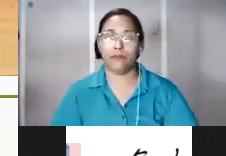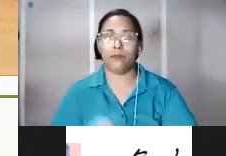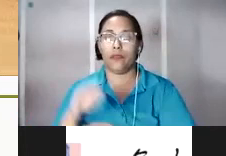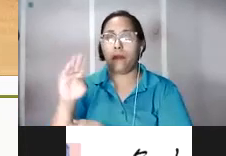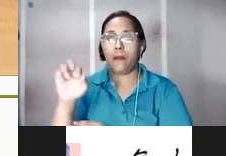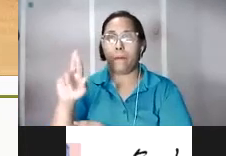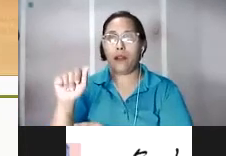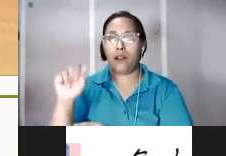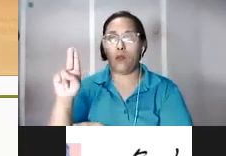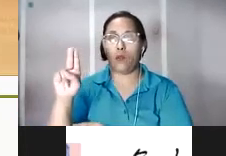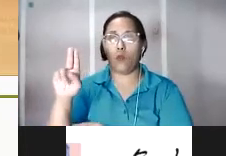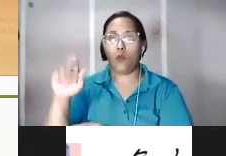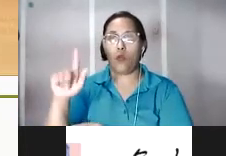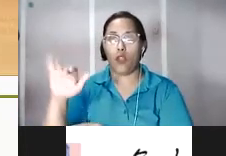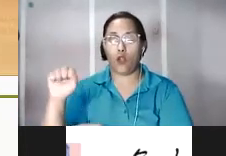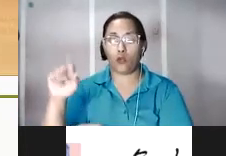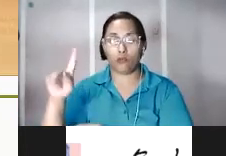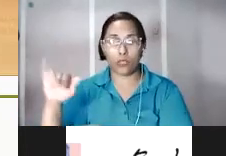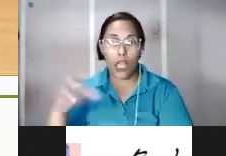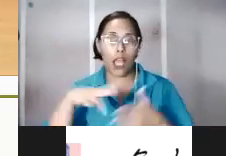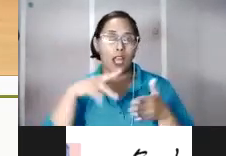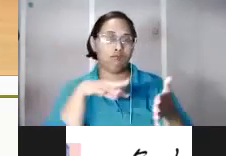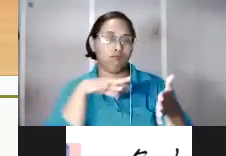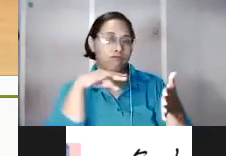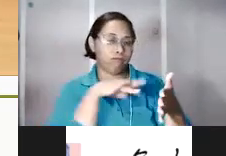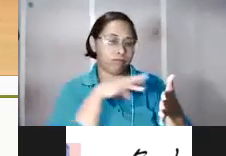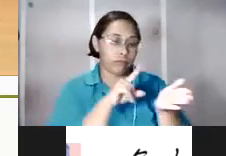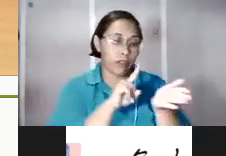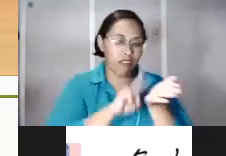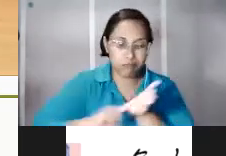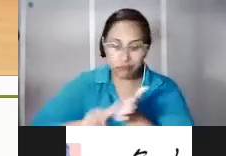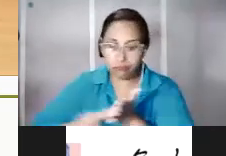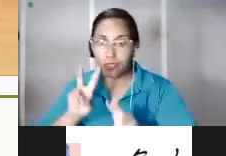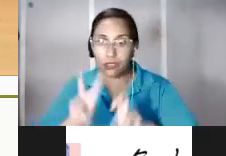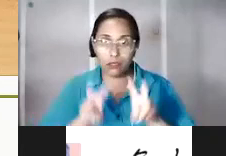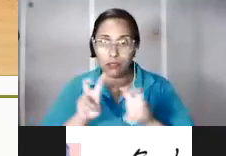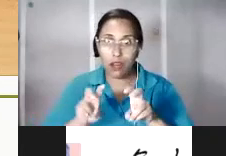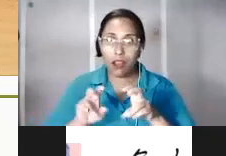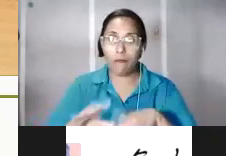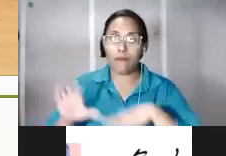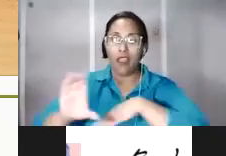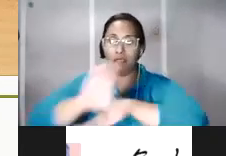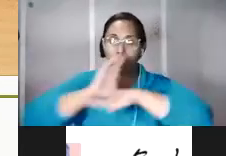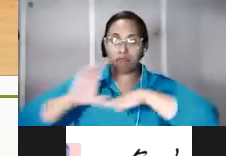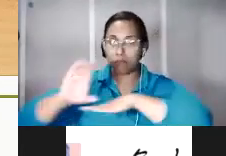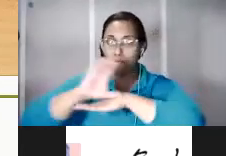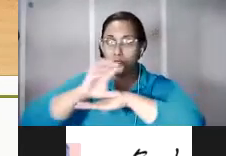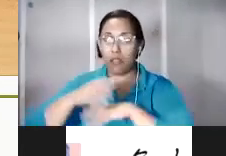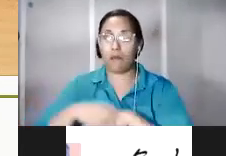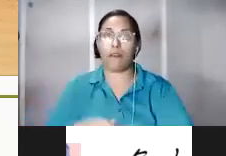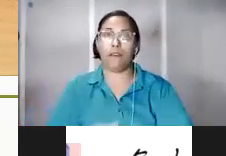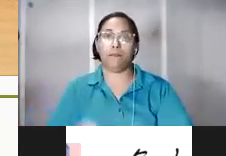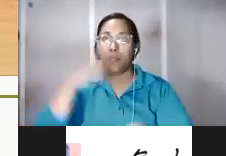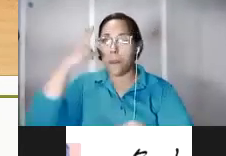Braulovsky realizó un excelente estudio sobre los carnavales en el Caribe hispanoparlante. En